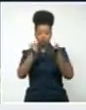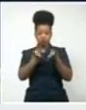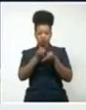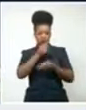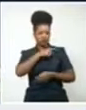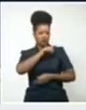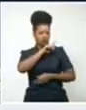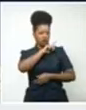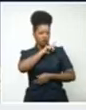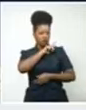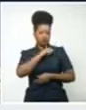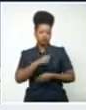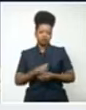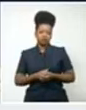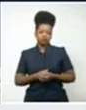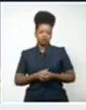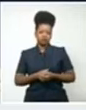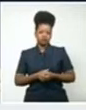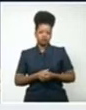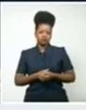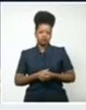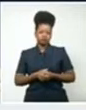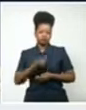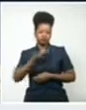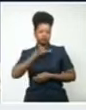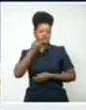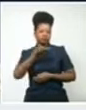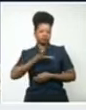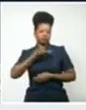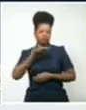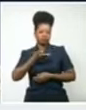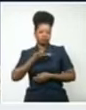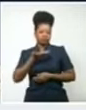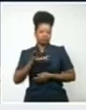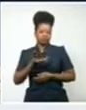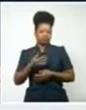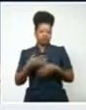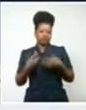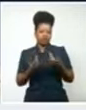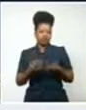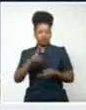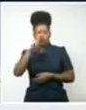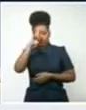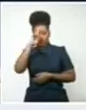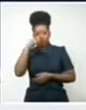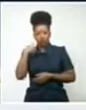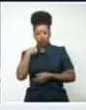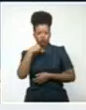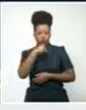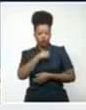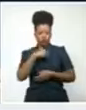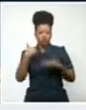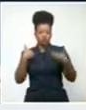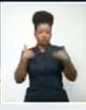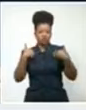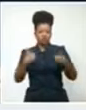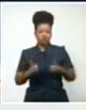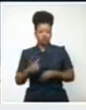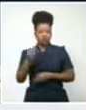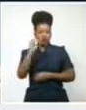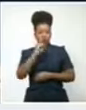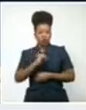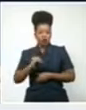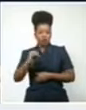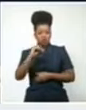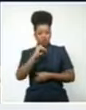pusieron unas declaraciones de la doctora Carice Tien, la directora de la Organización Panamericana